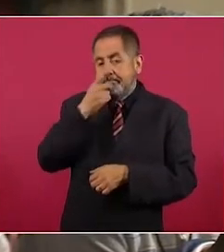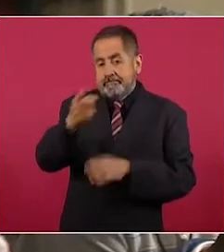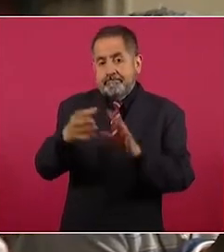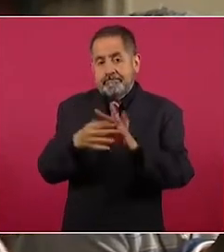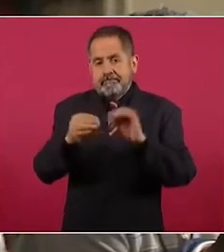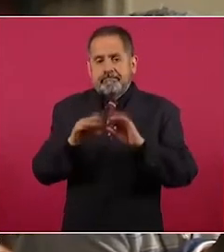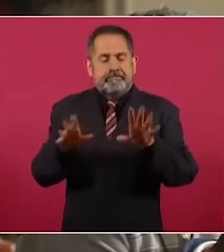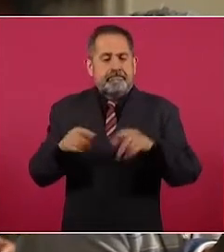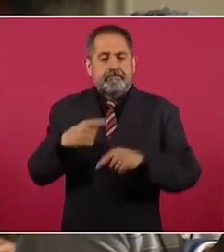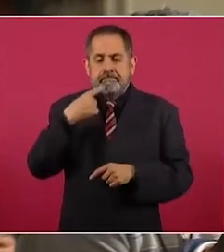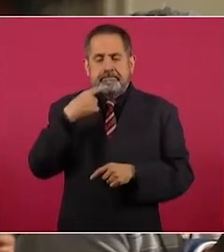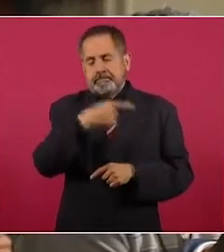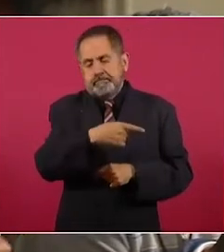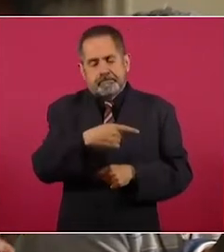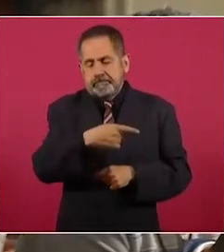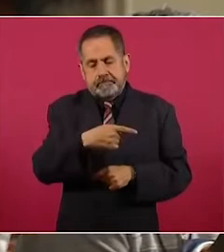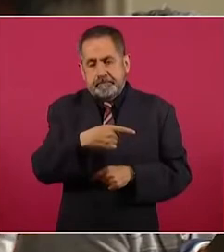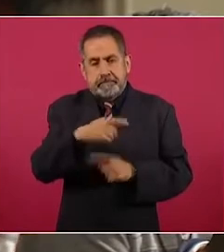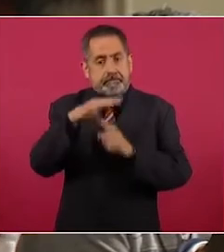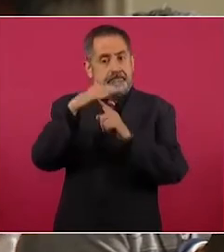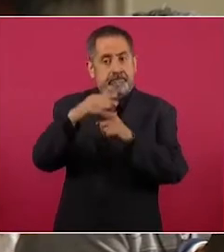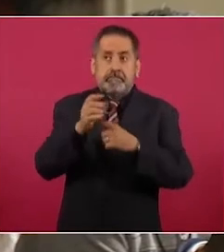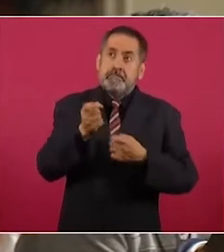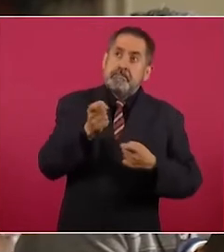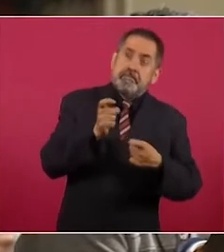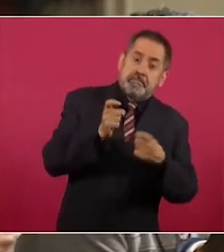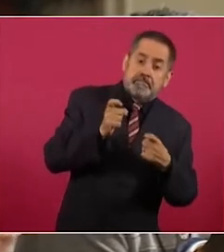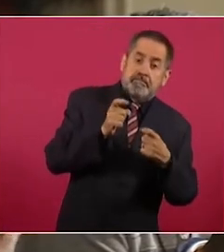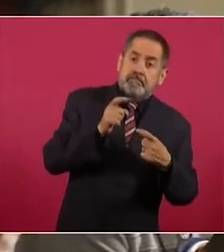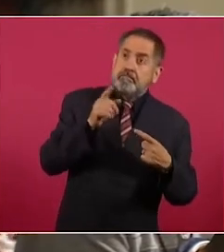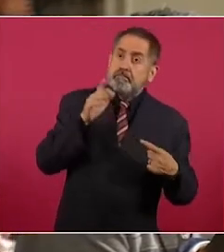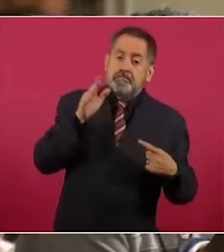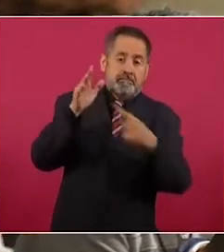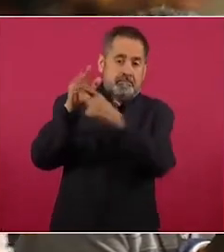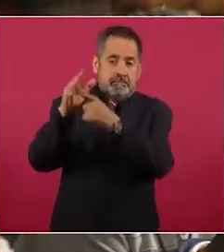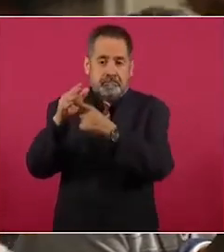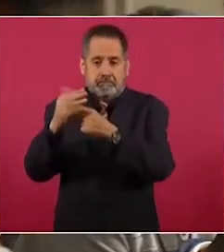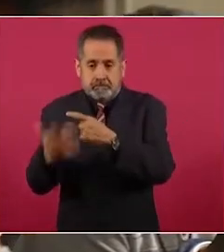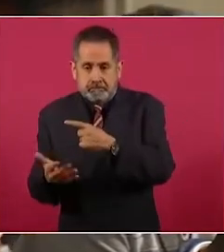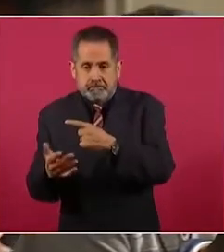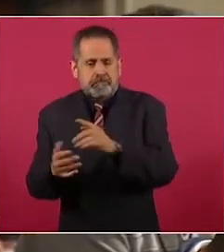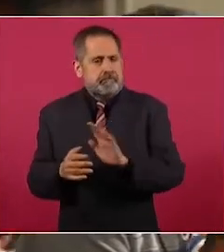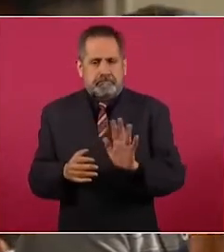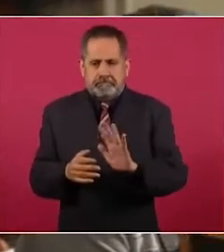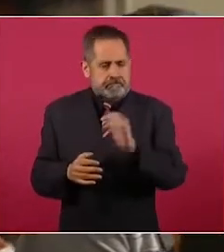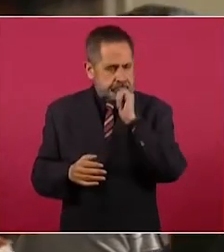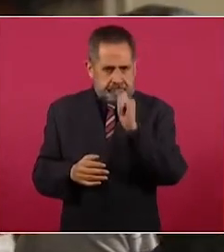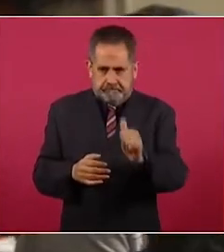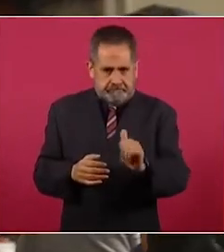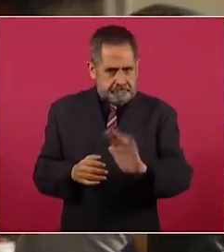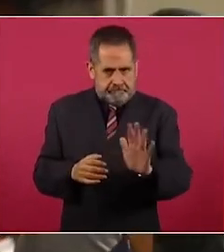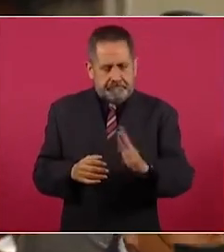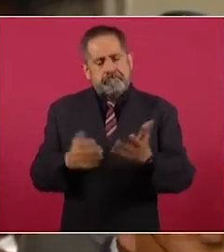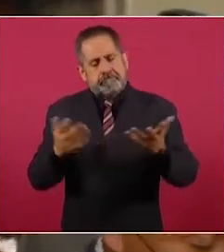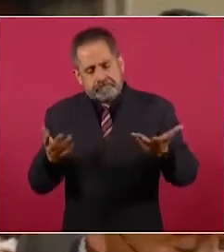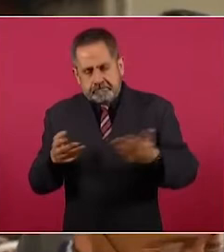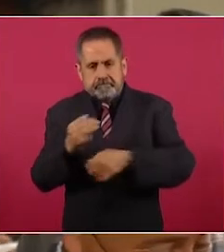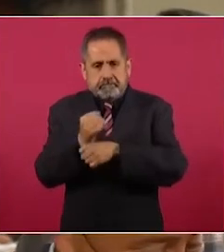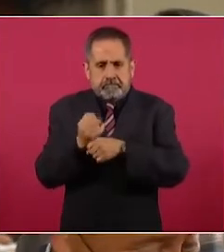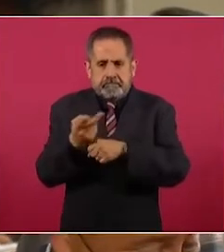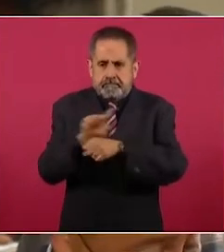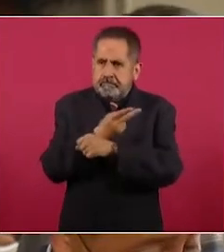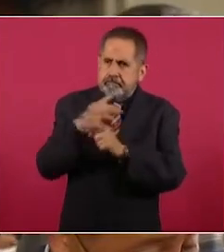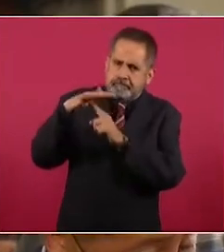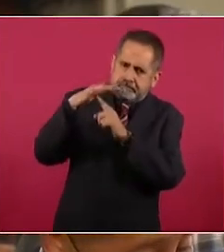bien descartó, de que esta aeronave haya sido derribada. ¿Nos pudiera decir cuál es el avance que hay sobre las causas